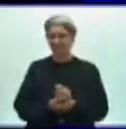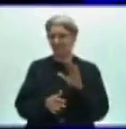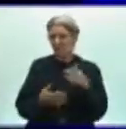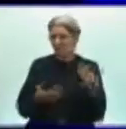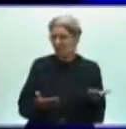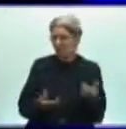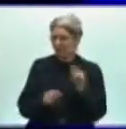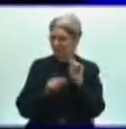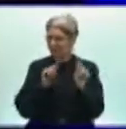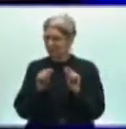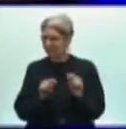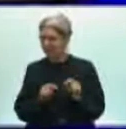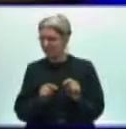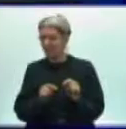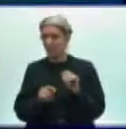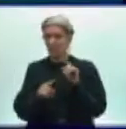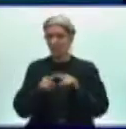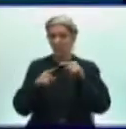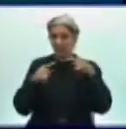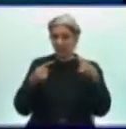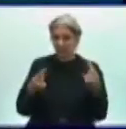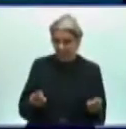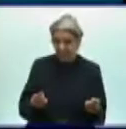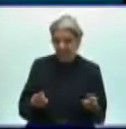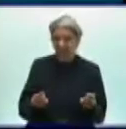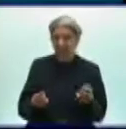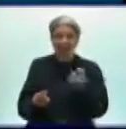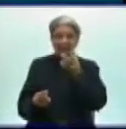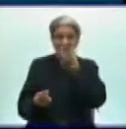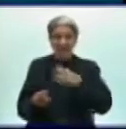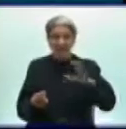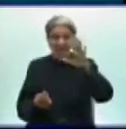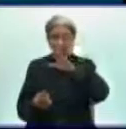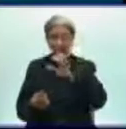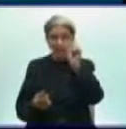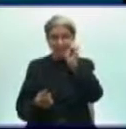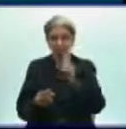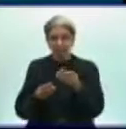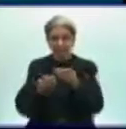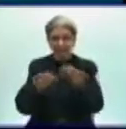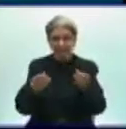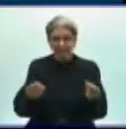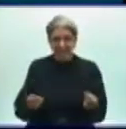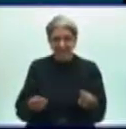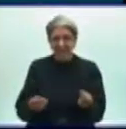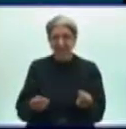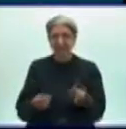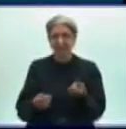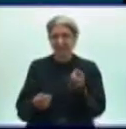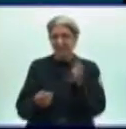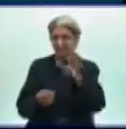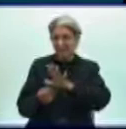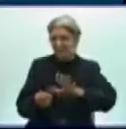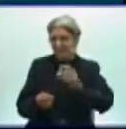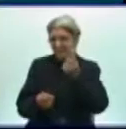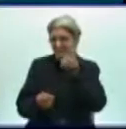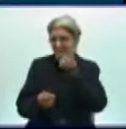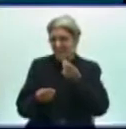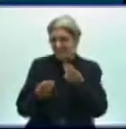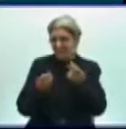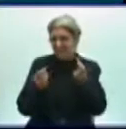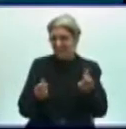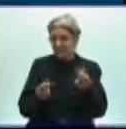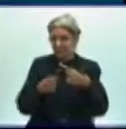pregunta curiosa. Decía, ¿por qué África subsahariana, siendo una de las regiones más ricas del planeta en